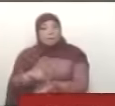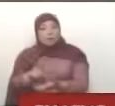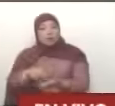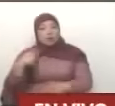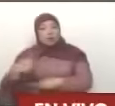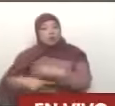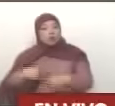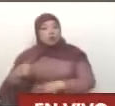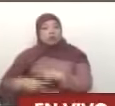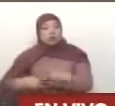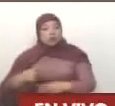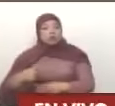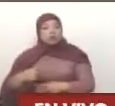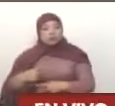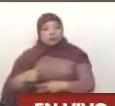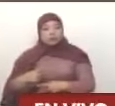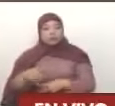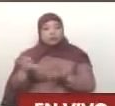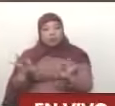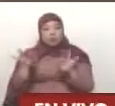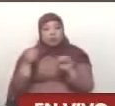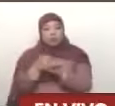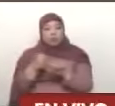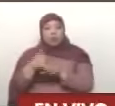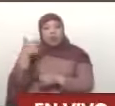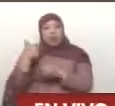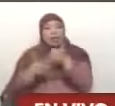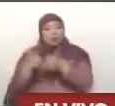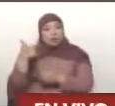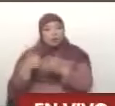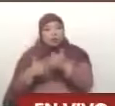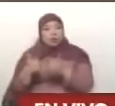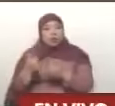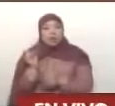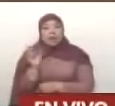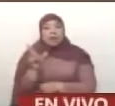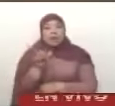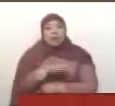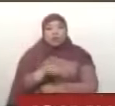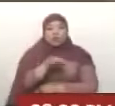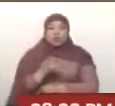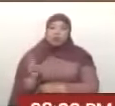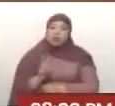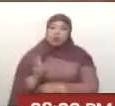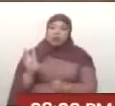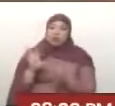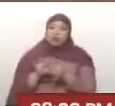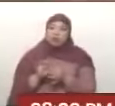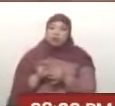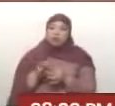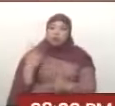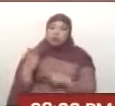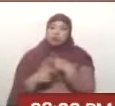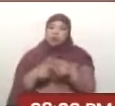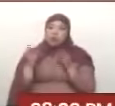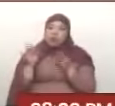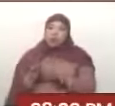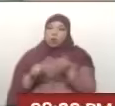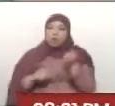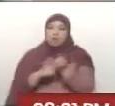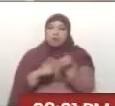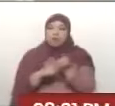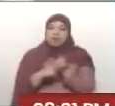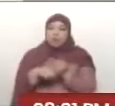este proceso de selección del candidato del Partido Socialista Unido de Venezuela. Y bueno, están ratificando el apoyo